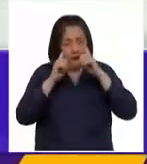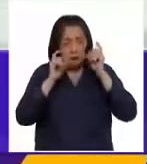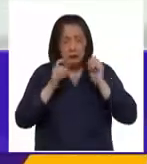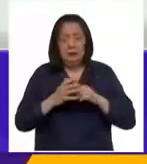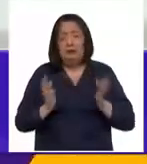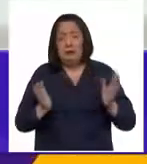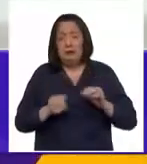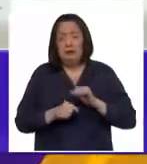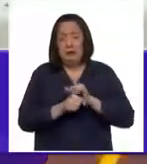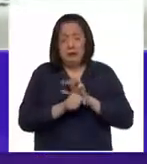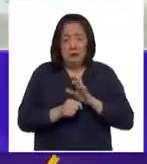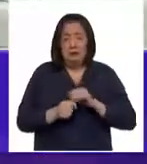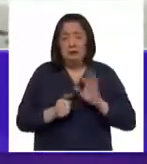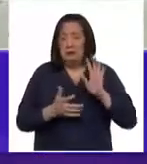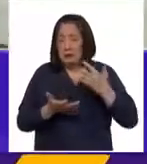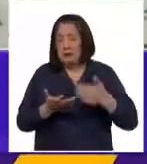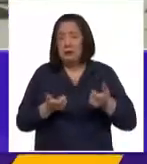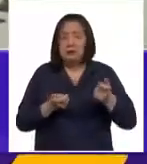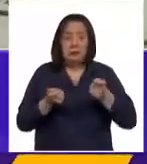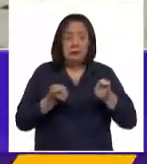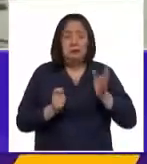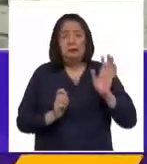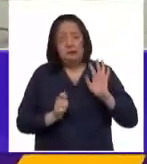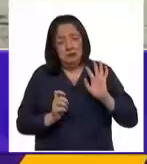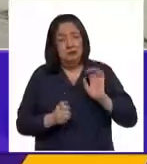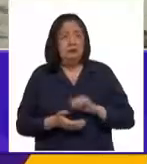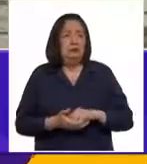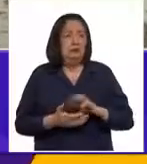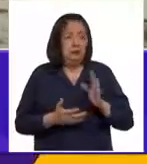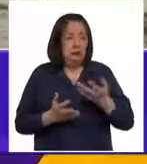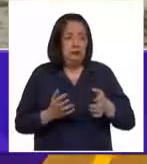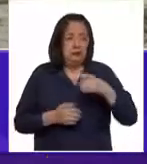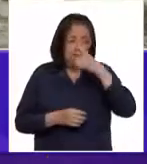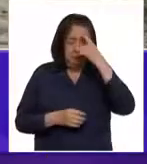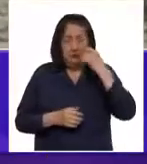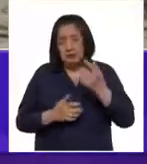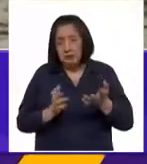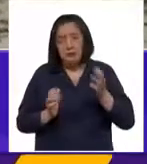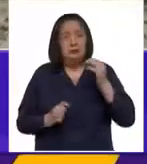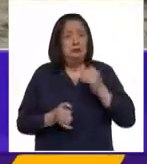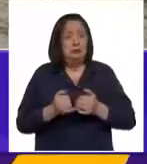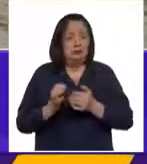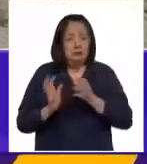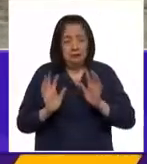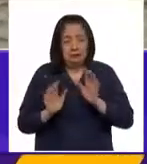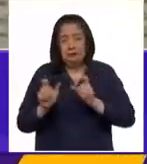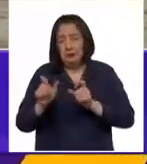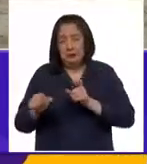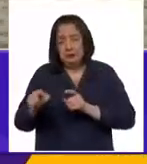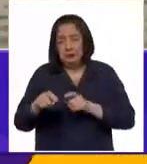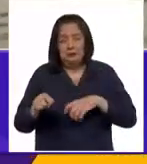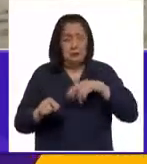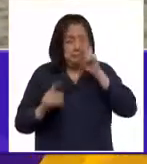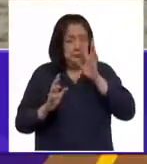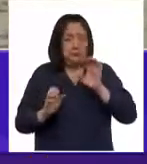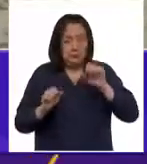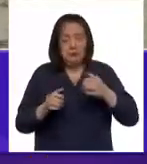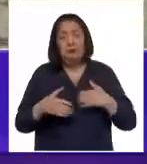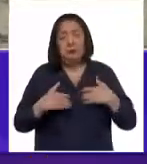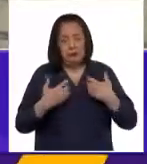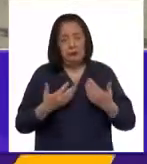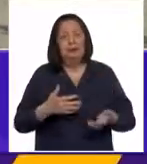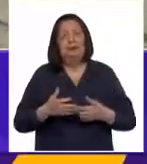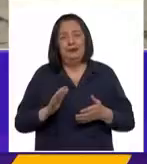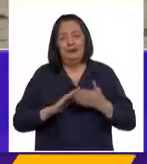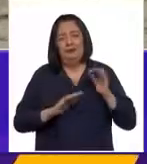COVID se viene regularizando un poco. Entonces, es un verano en el que finalmente los peruanos vamos a poder volver a acercarnos